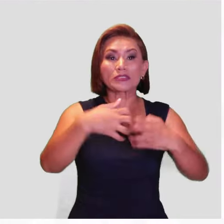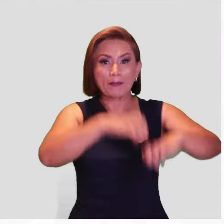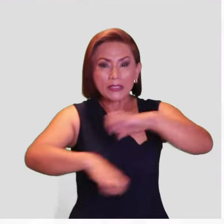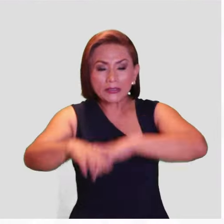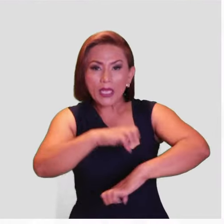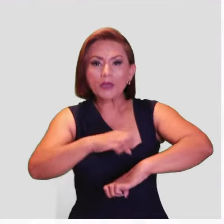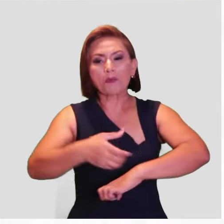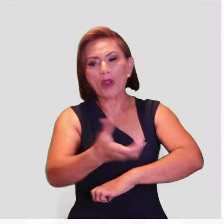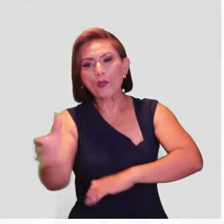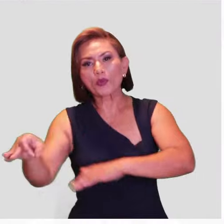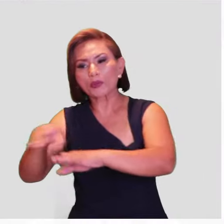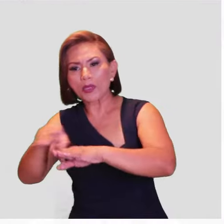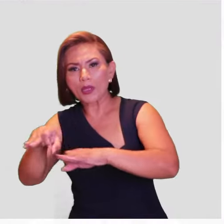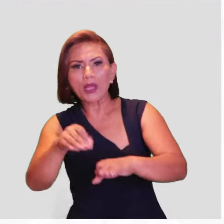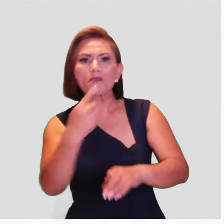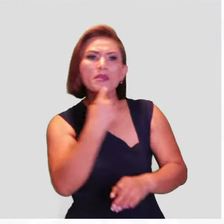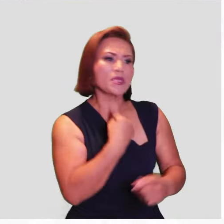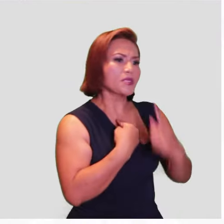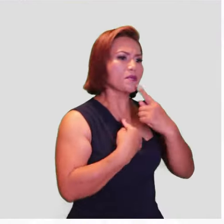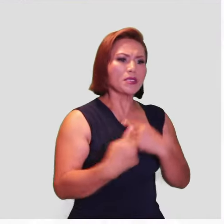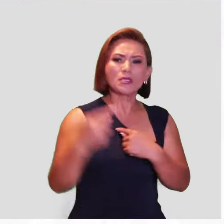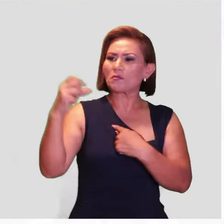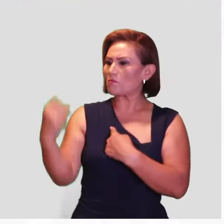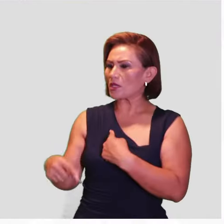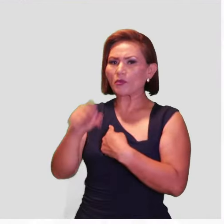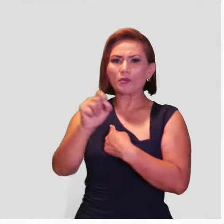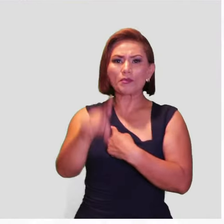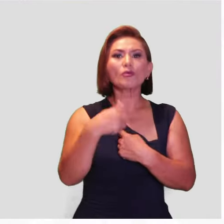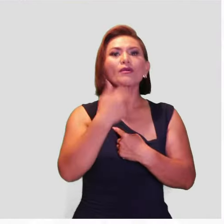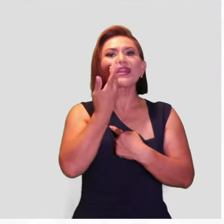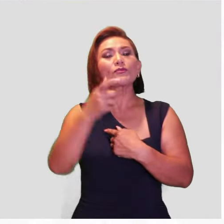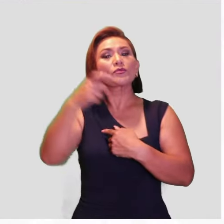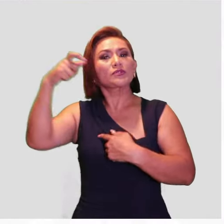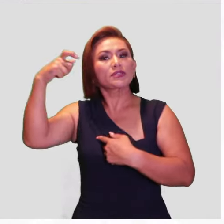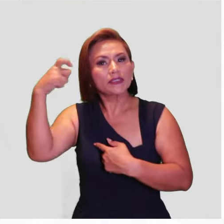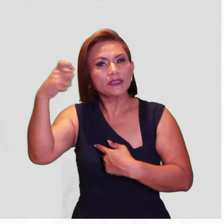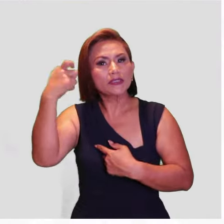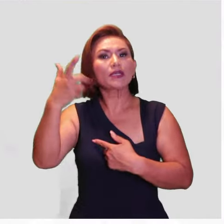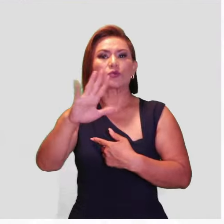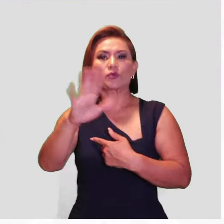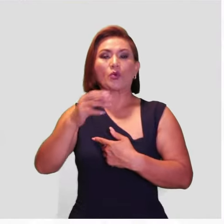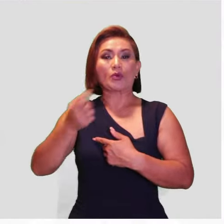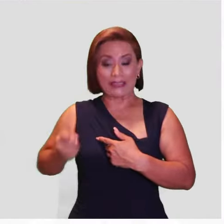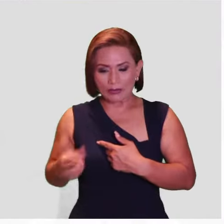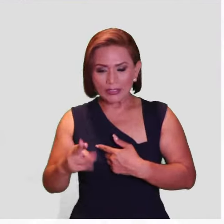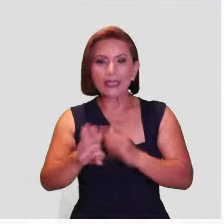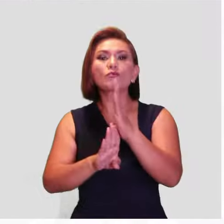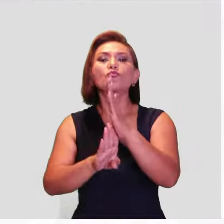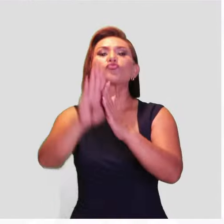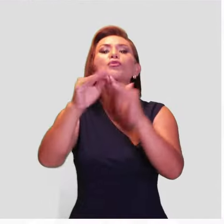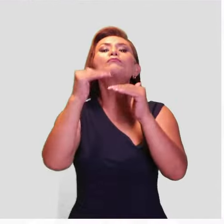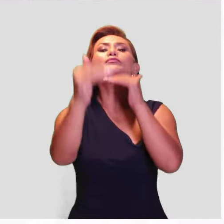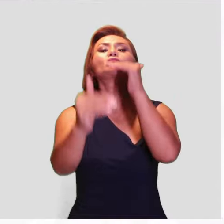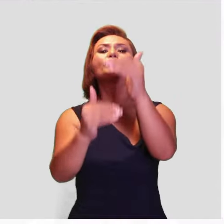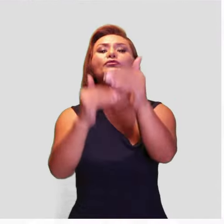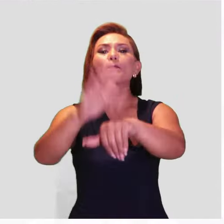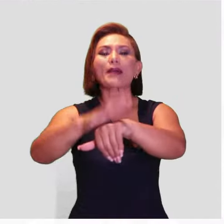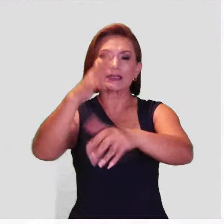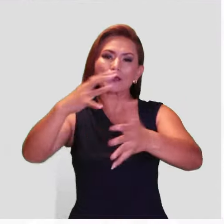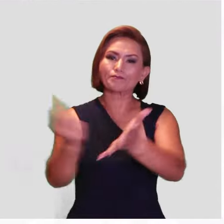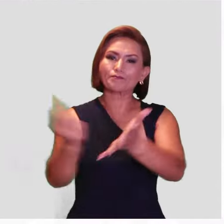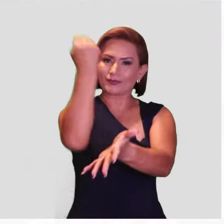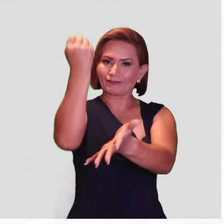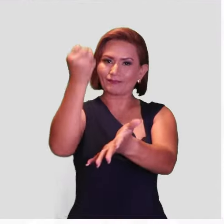campo. Y todos nos dicen lo mismo, queremos que San Juan siga avanzando, que no se pierda lo que hasta hoy hemos logrado. Es innegable